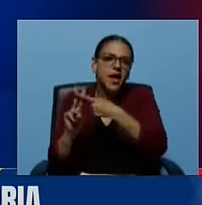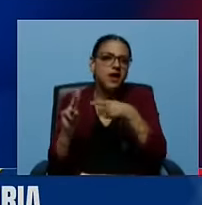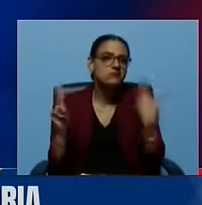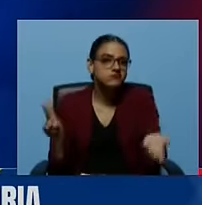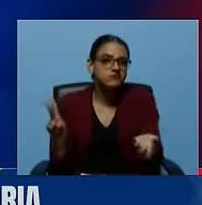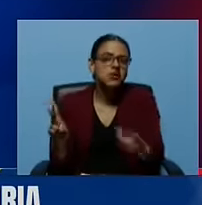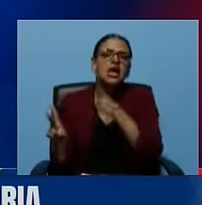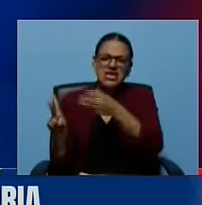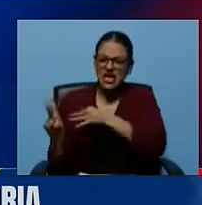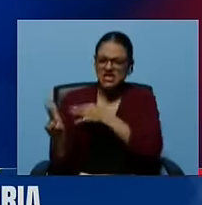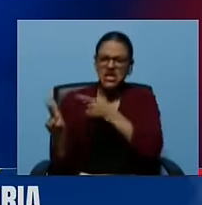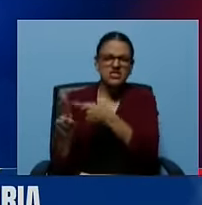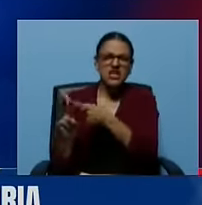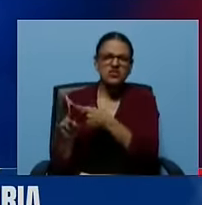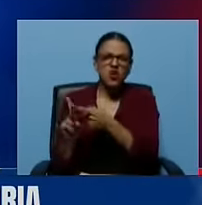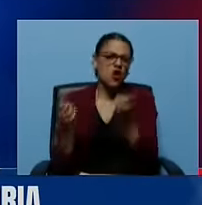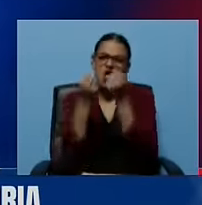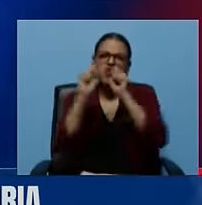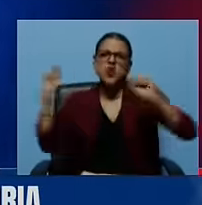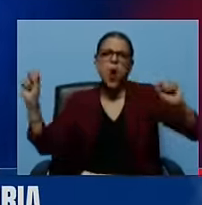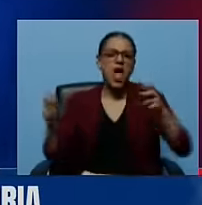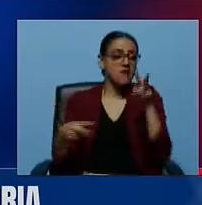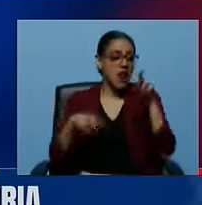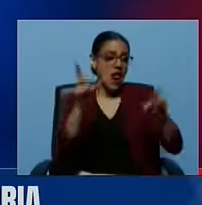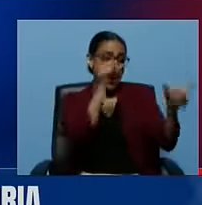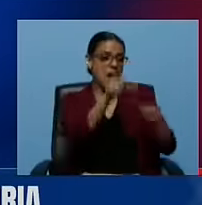Y ese señor ni siquiera le habla a la gente.